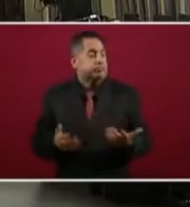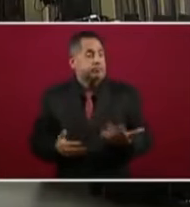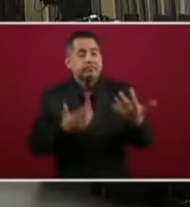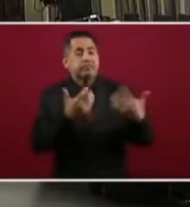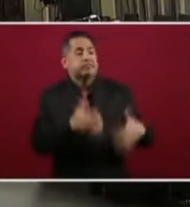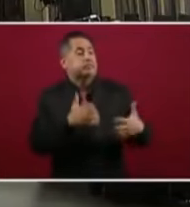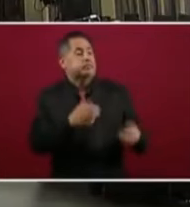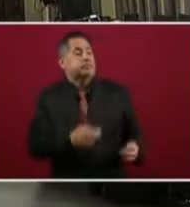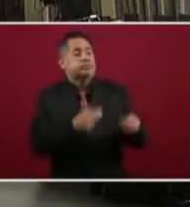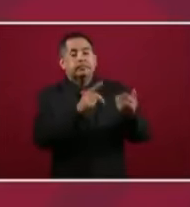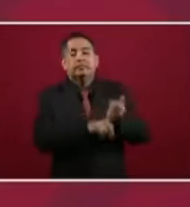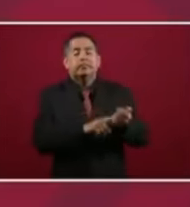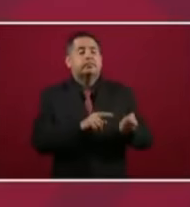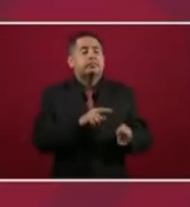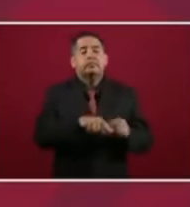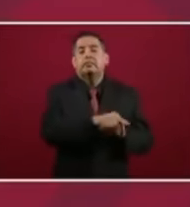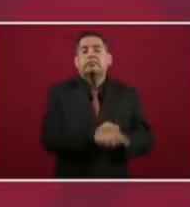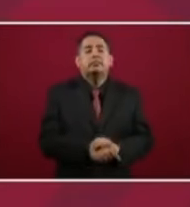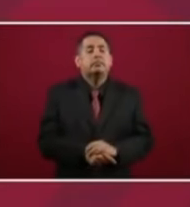empresas, pues